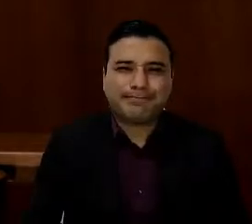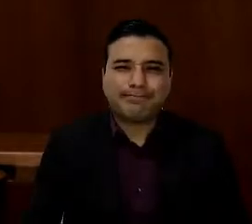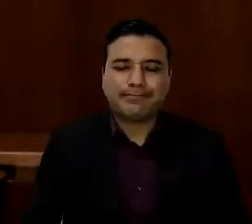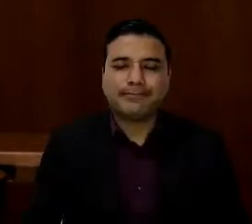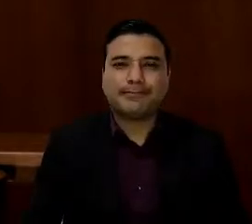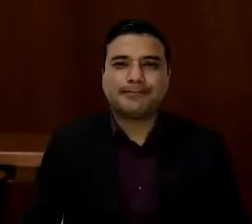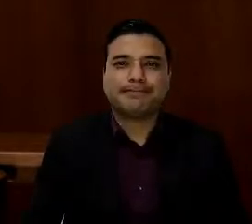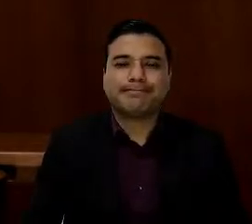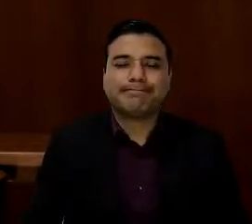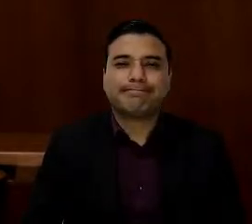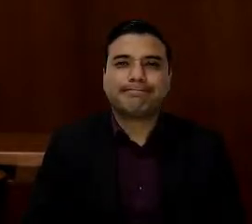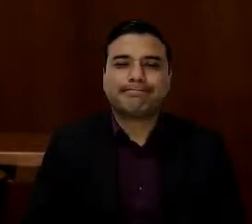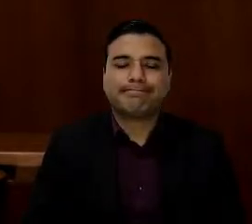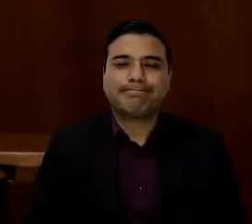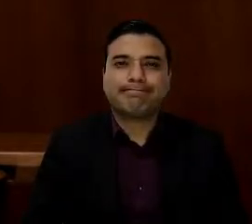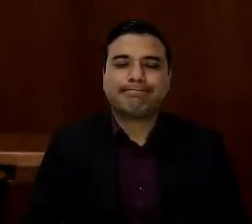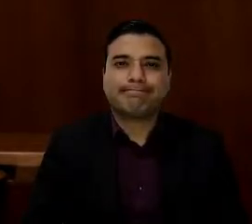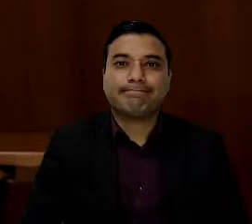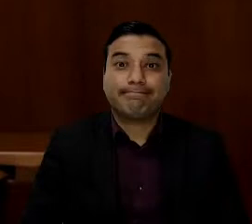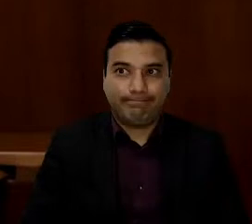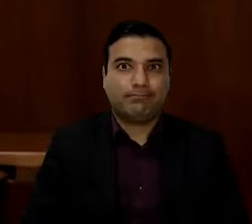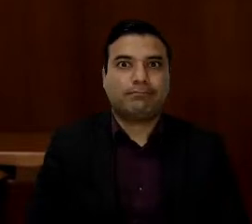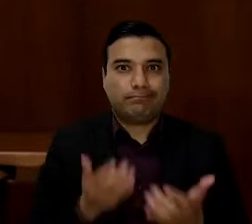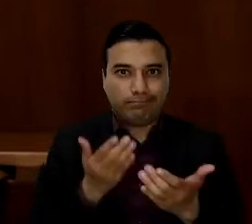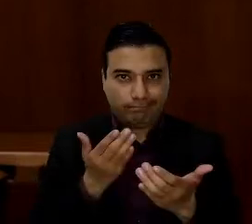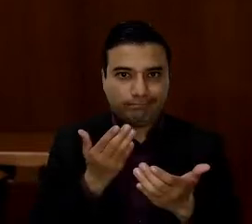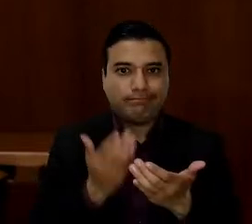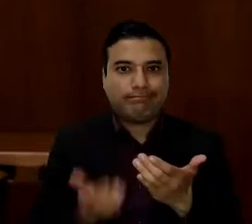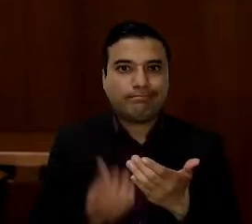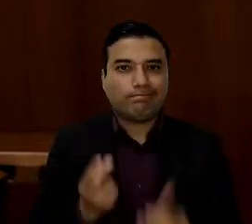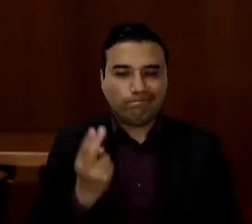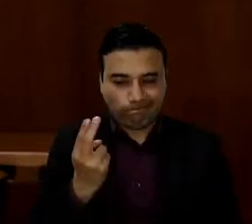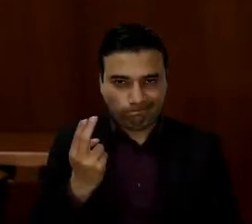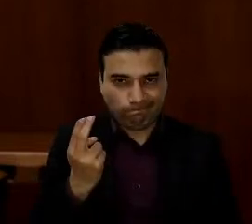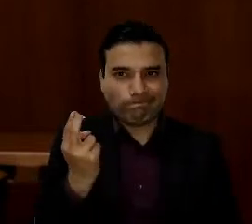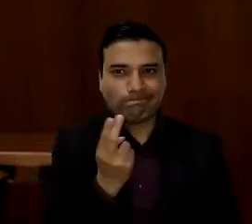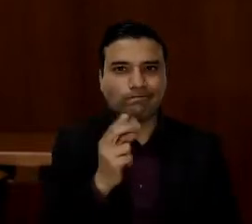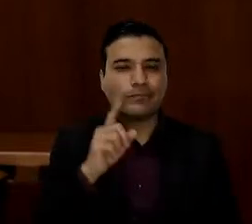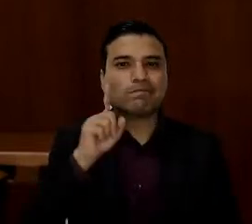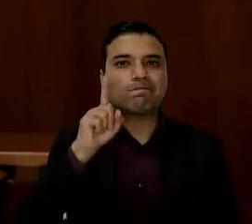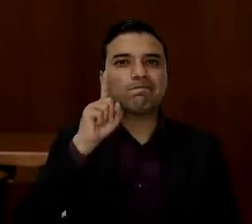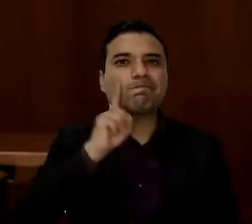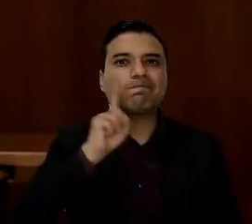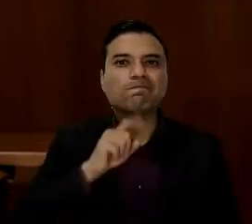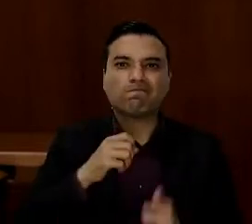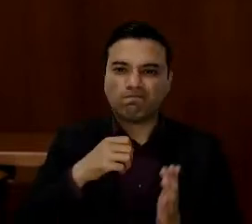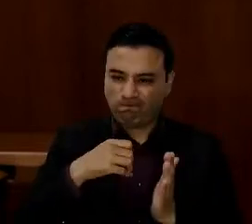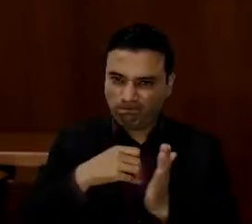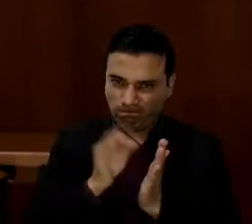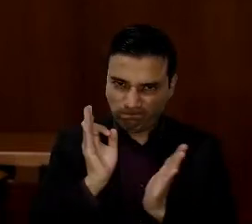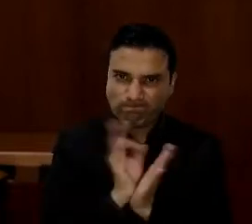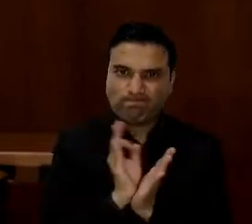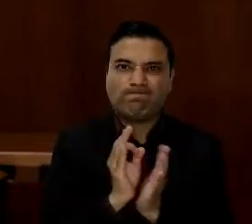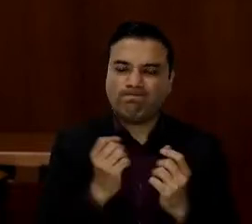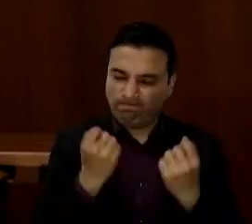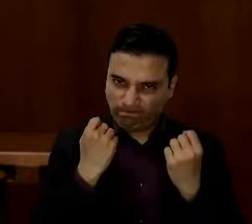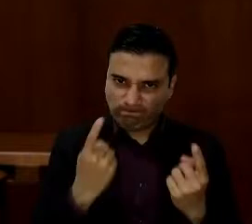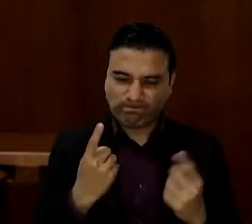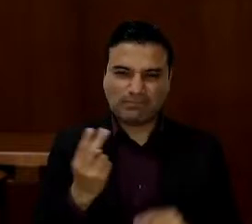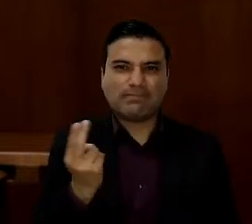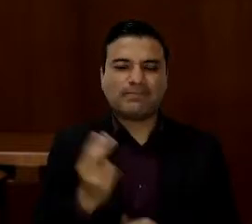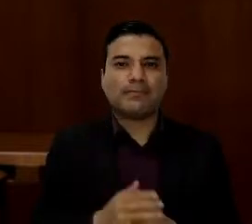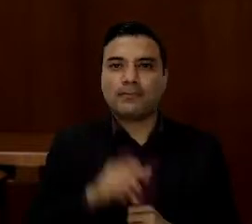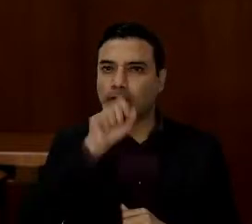hoy necesitamos mujeres valientes valientes pero más que valientes